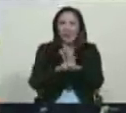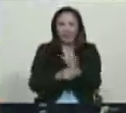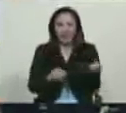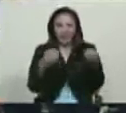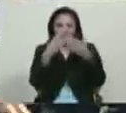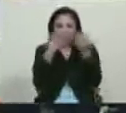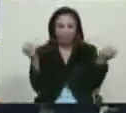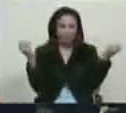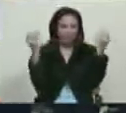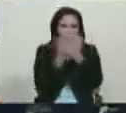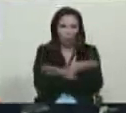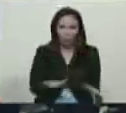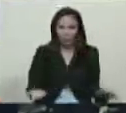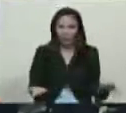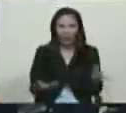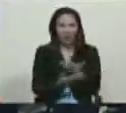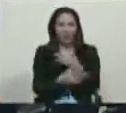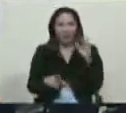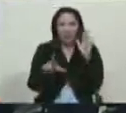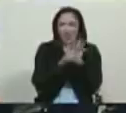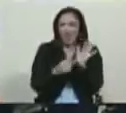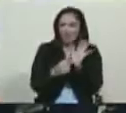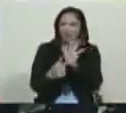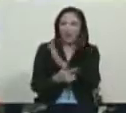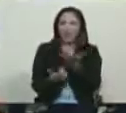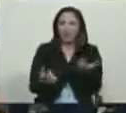de que una supuesta amnistía